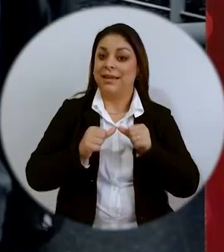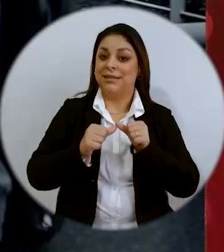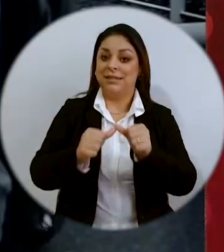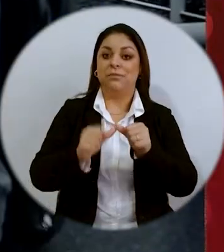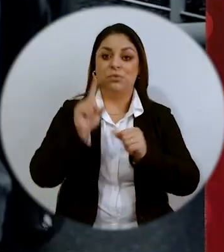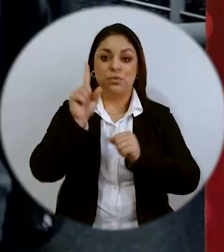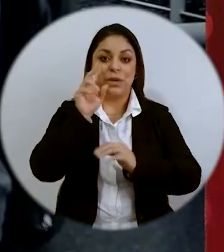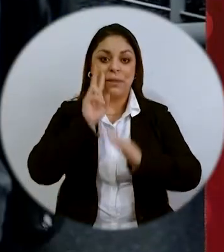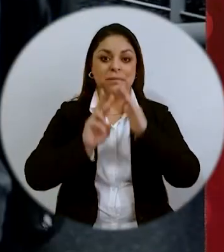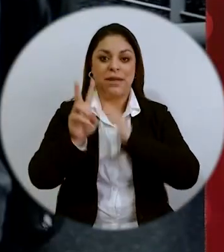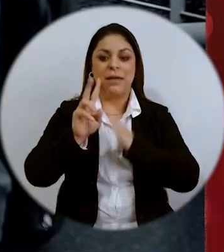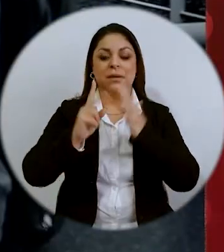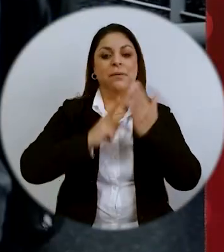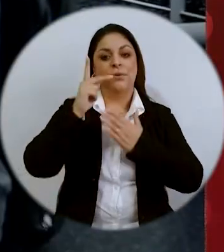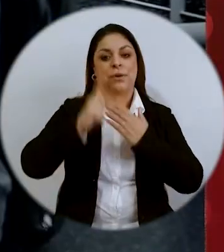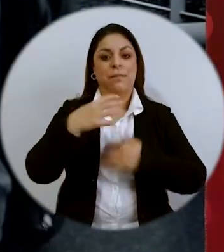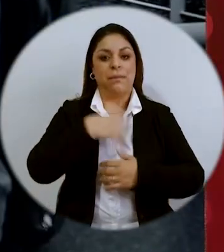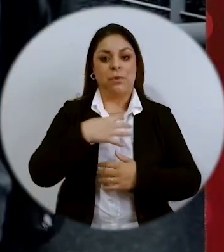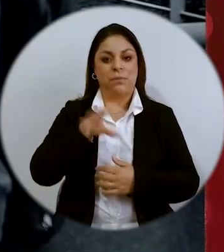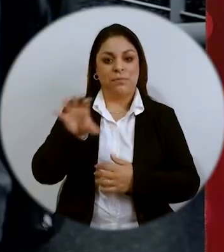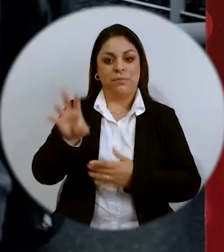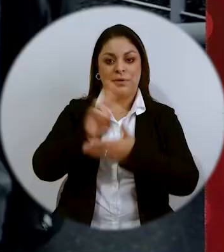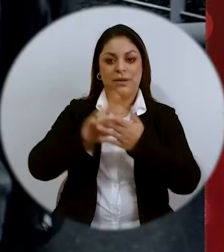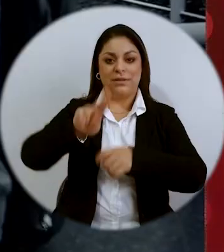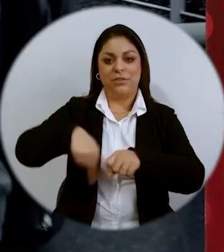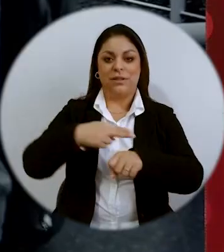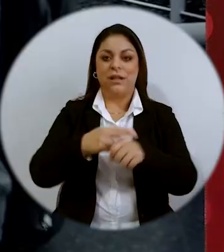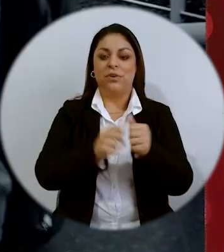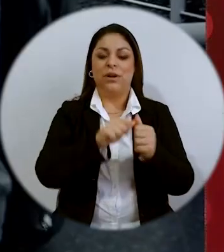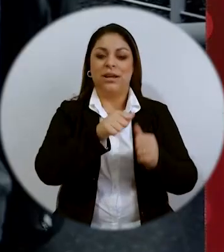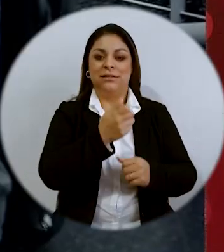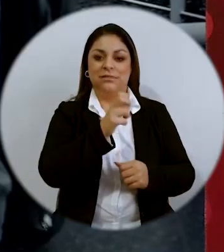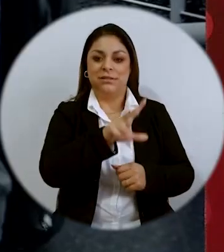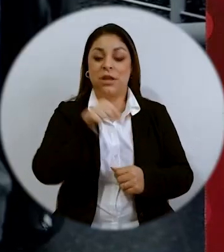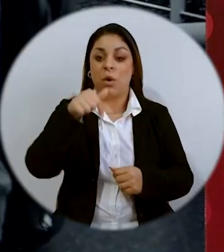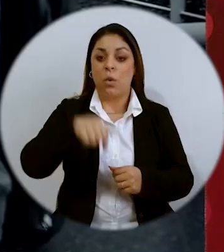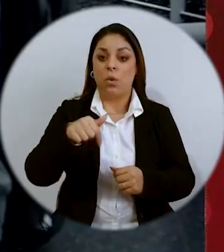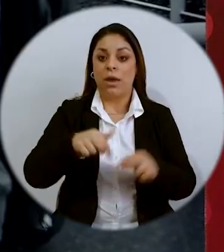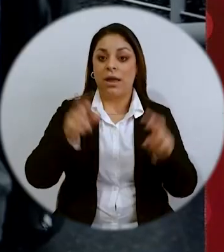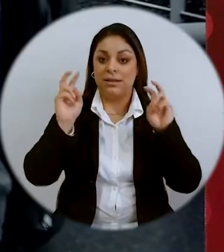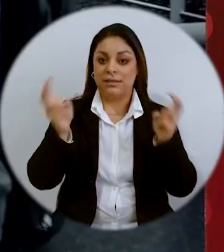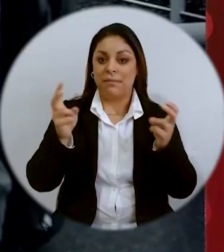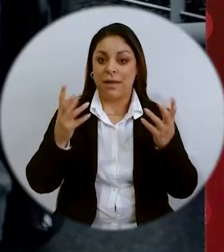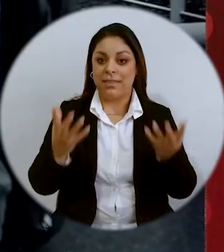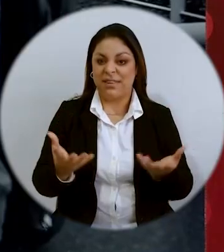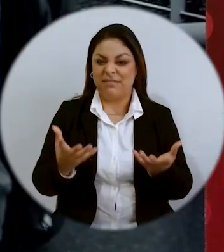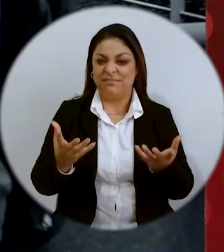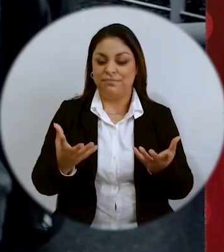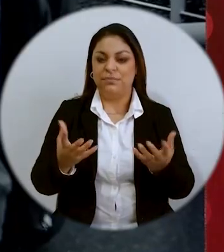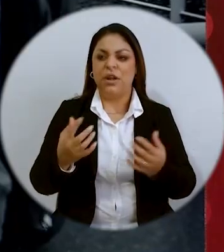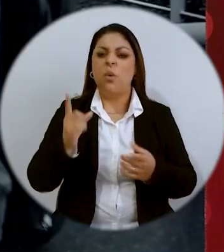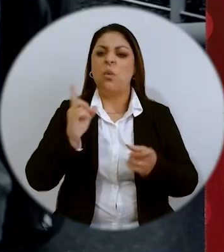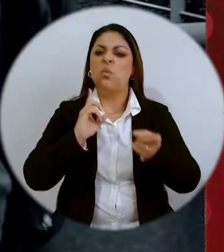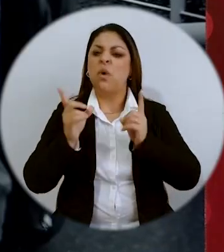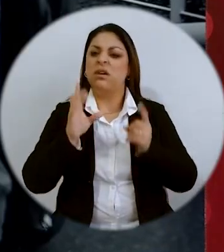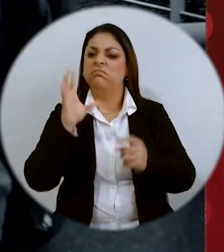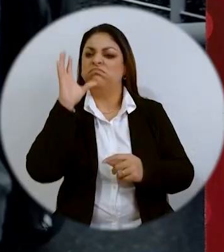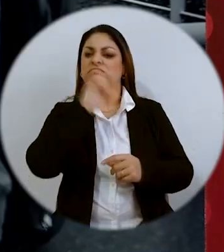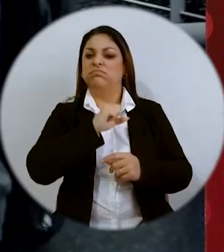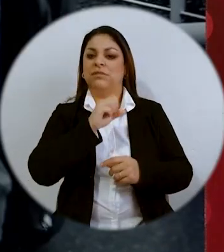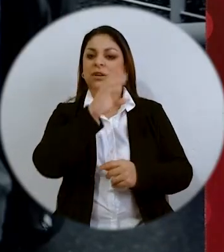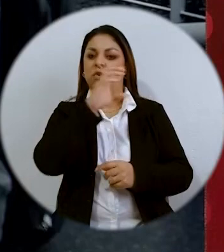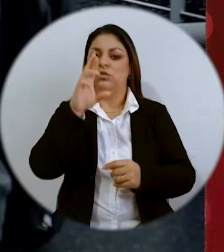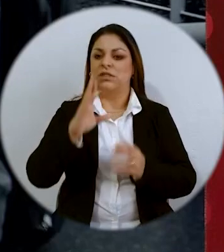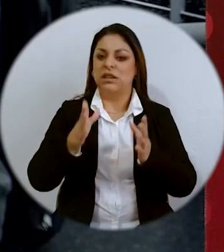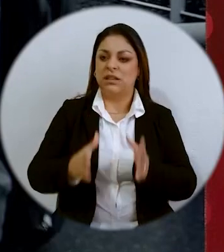Regresa usted a Una Mirada, del programa de la Universidad Nacional y de CINAR S.A. Hoy con el tema de la percepción que tenemos en Costa Rica sobre